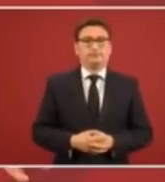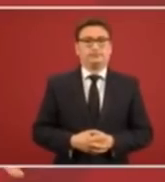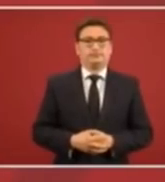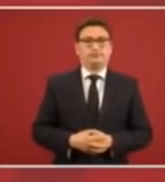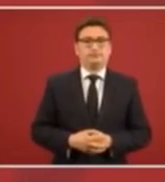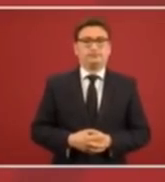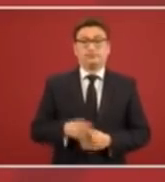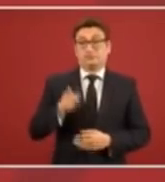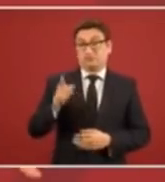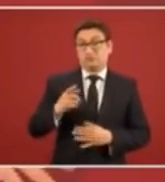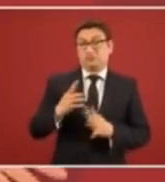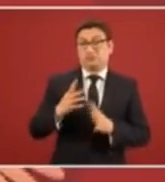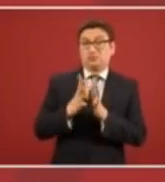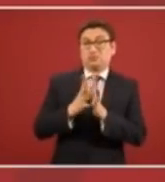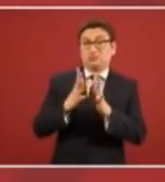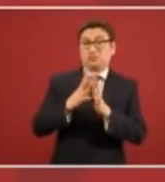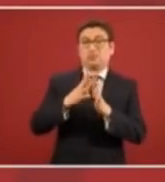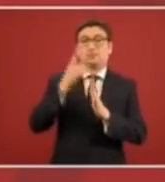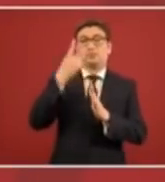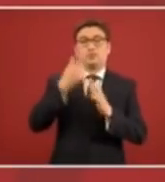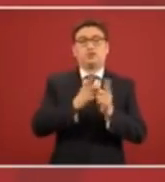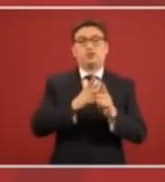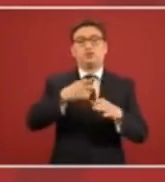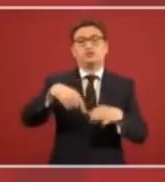participando a favor del salinismo.